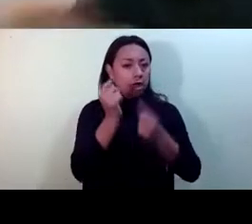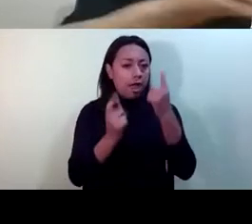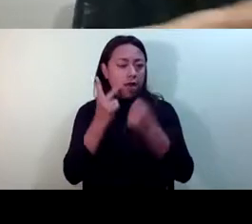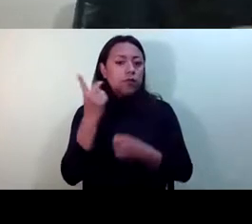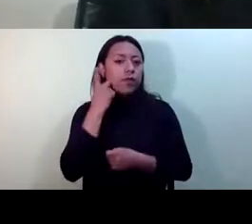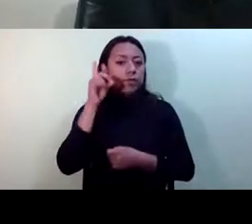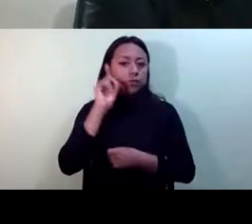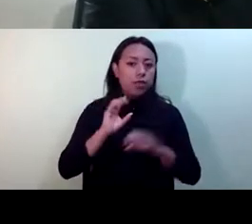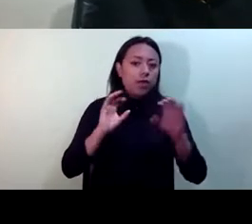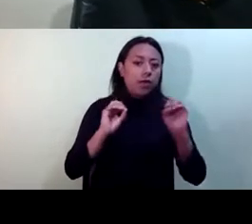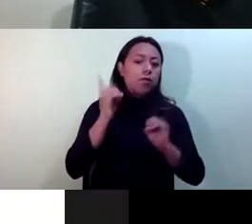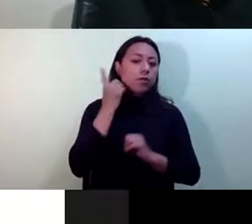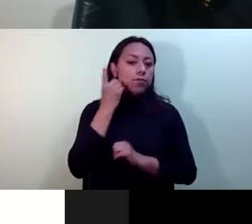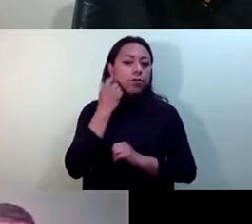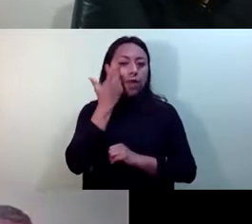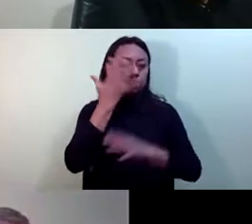uso de la palabra.